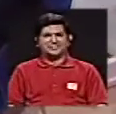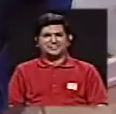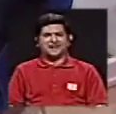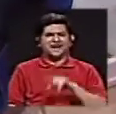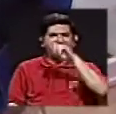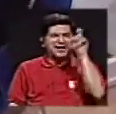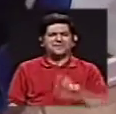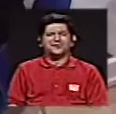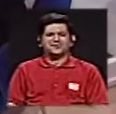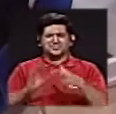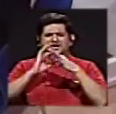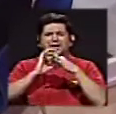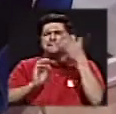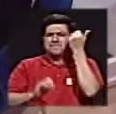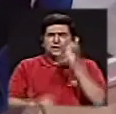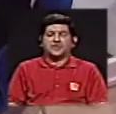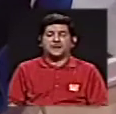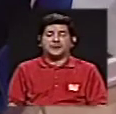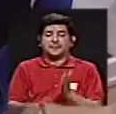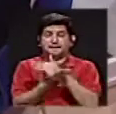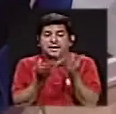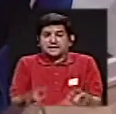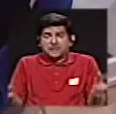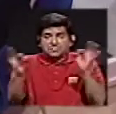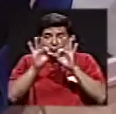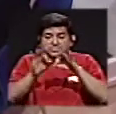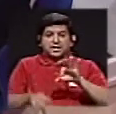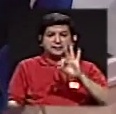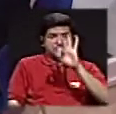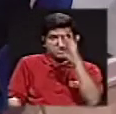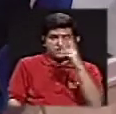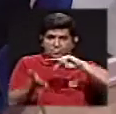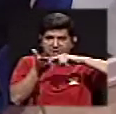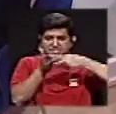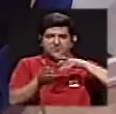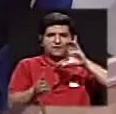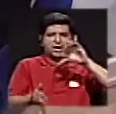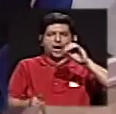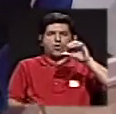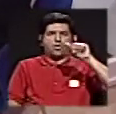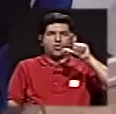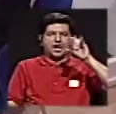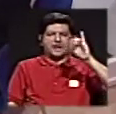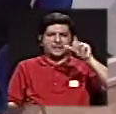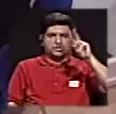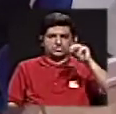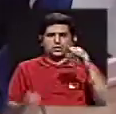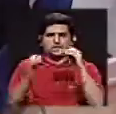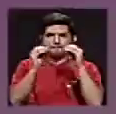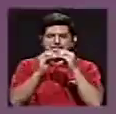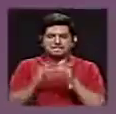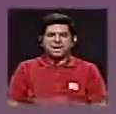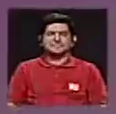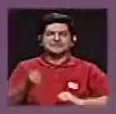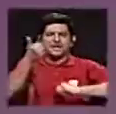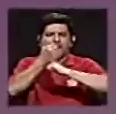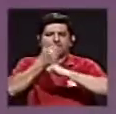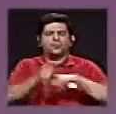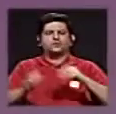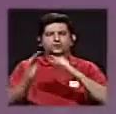hay un aspecto también básico que hay que entender dentro de lo que es la figura de la coalición y es que permite una concentración mayor digamos del apoyo